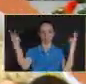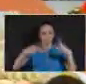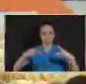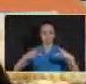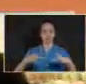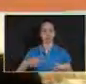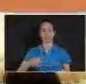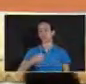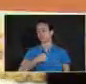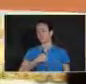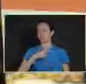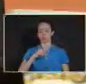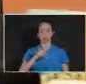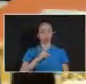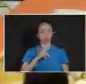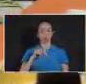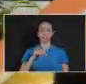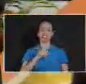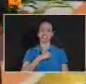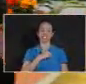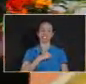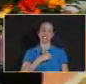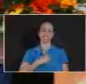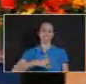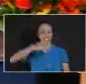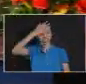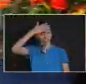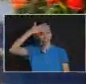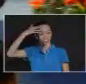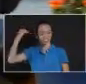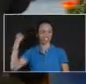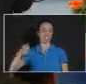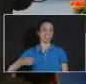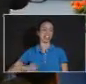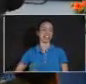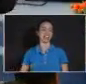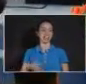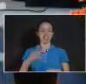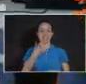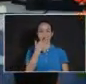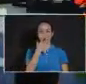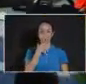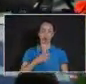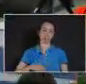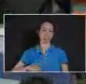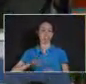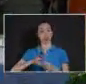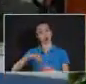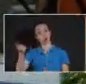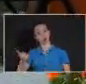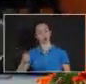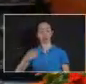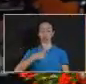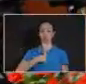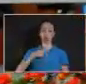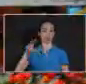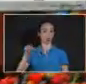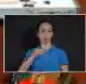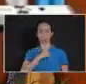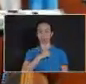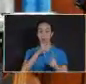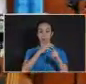Yo no voy a sudar calenturas ajenas. Si usted se quiere vengar, pues allá usted, pero yo no voy a participar en su